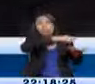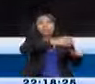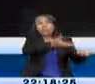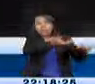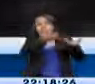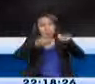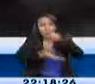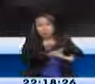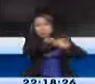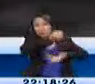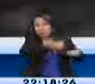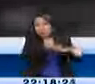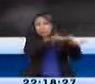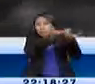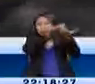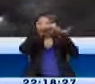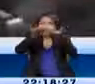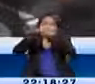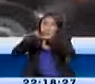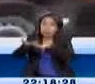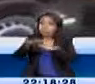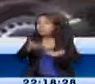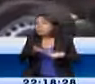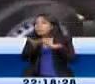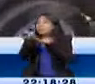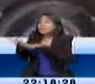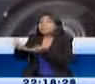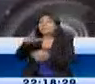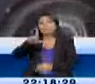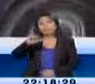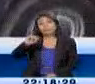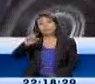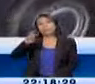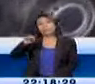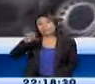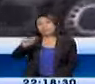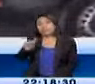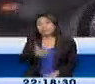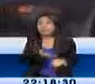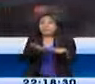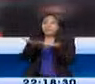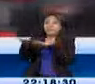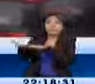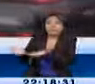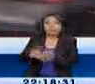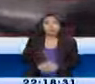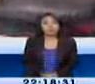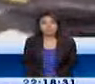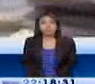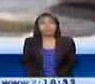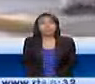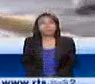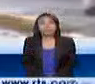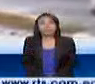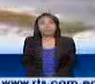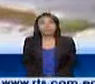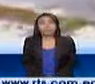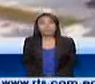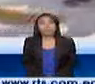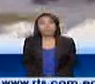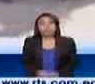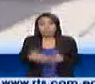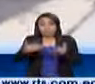para posteriormente ser llevados a Lima para la práctica de las necropsias correspondientes. Se prevé que tras